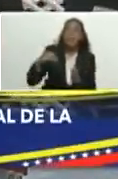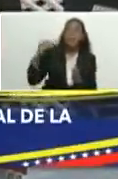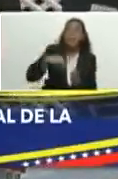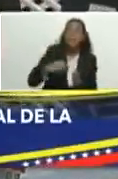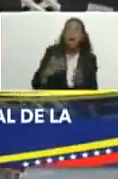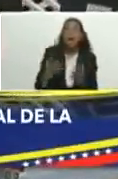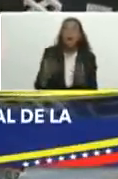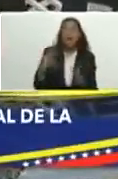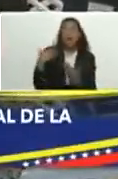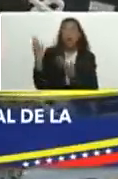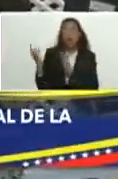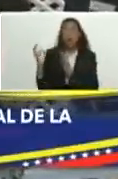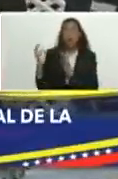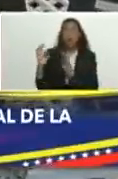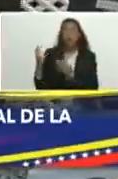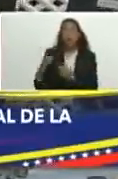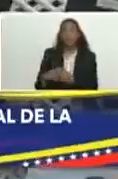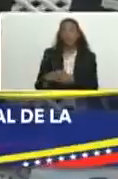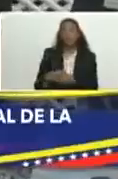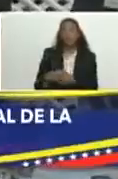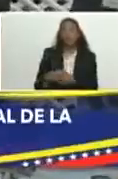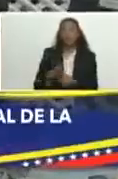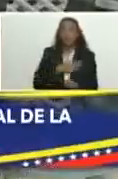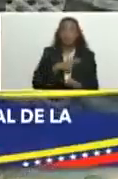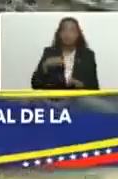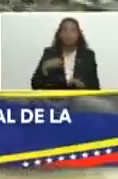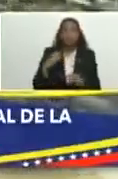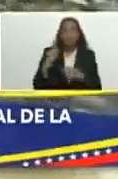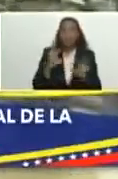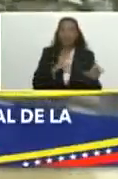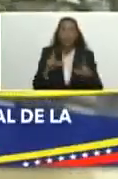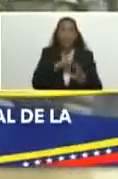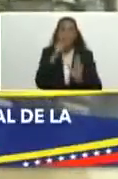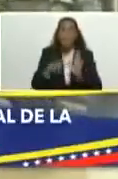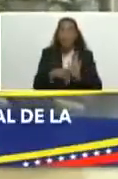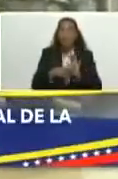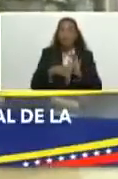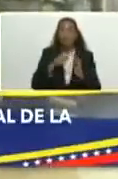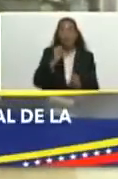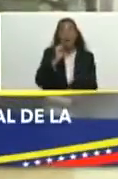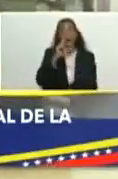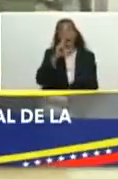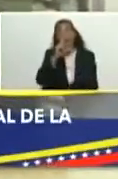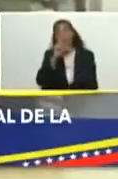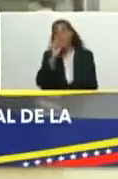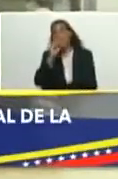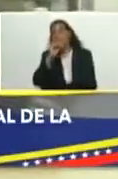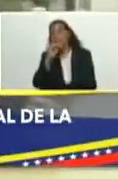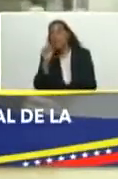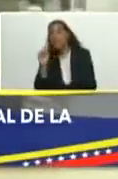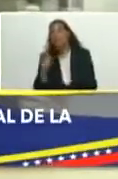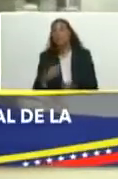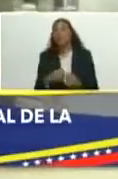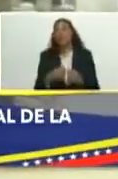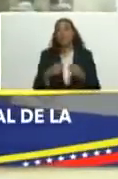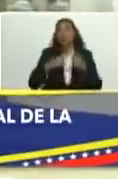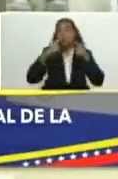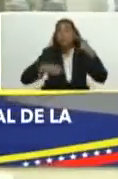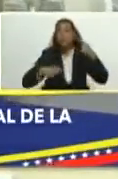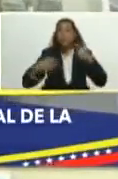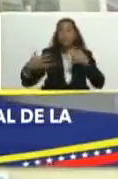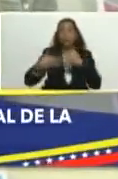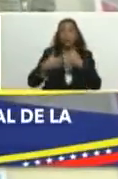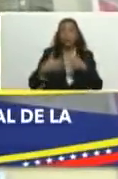mi compañero exporta. Nosotros hacemos todo este tipo de conductores de aluminio con los que se electrifican